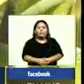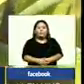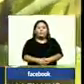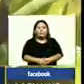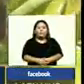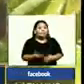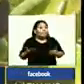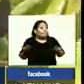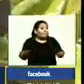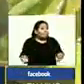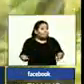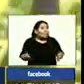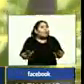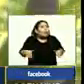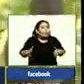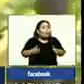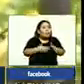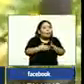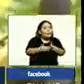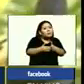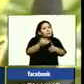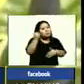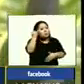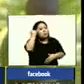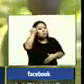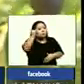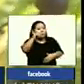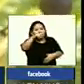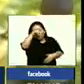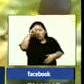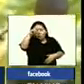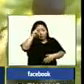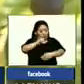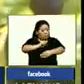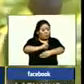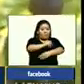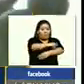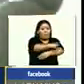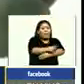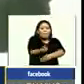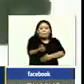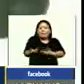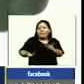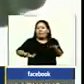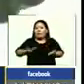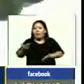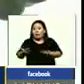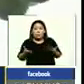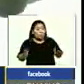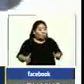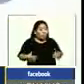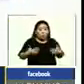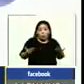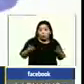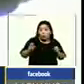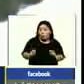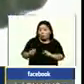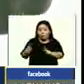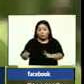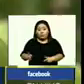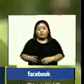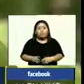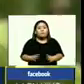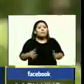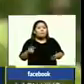Y todo comenzó con la idea de cultivar fruta para la venta local ante la falta de oportunidades.